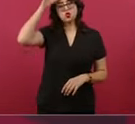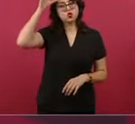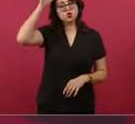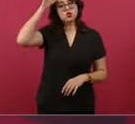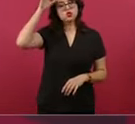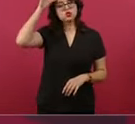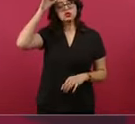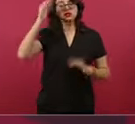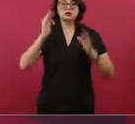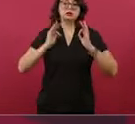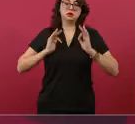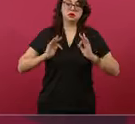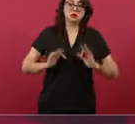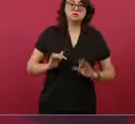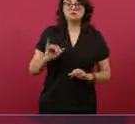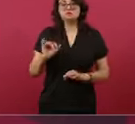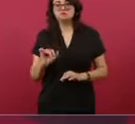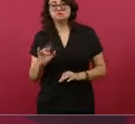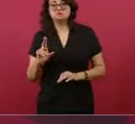Sí,